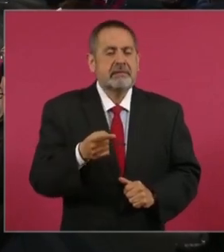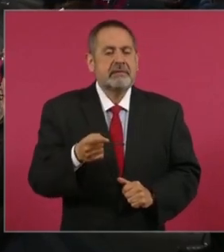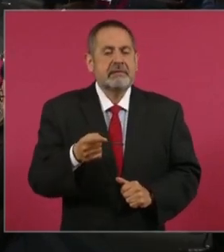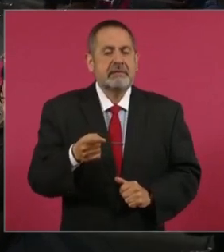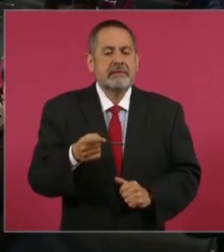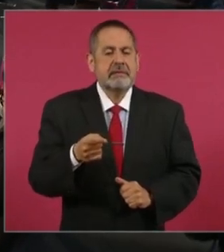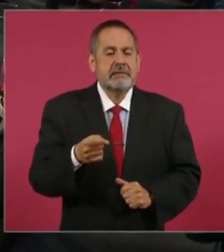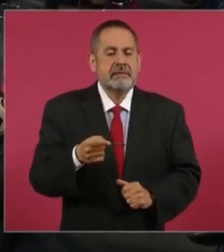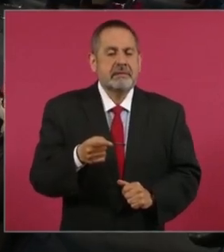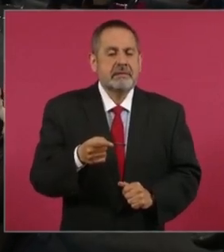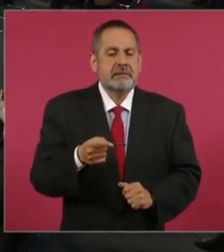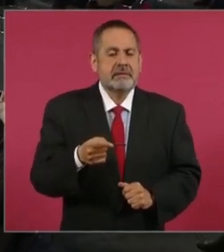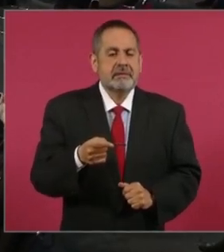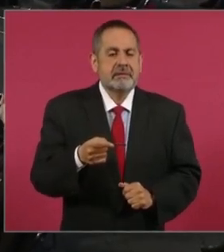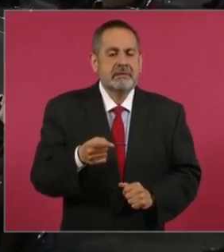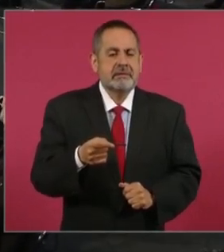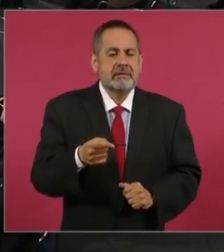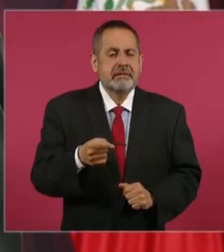un